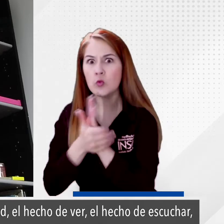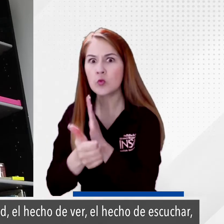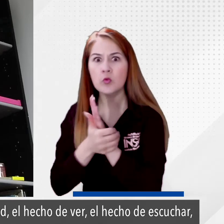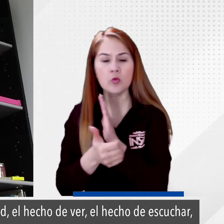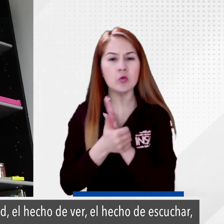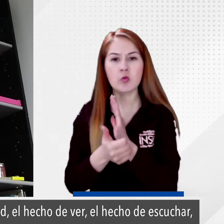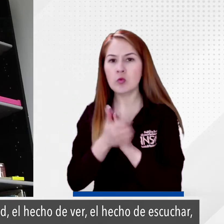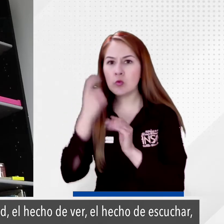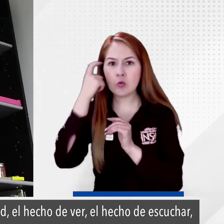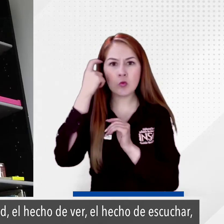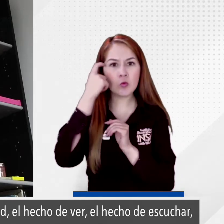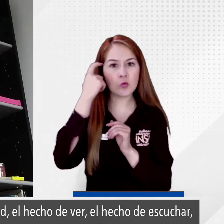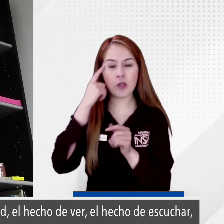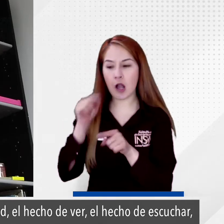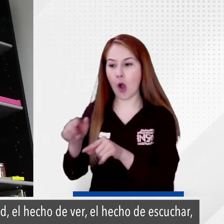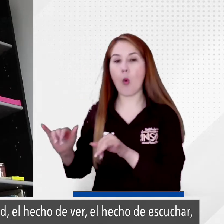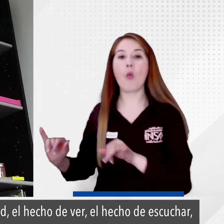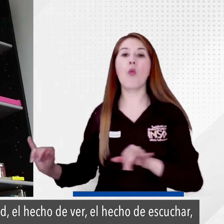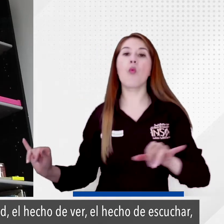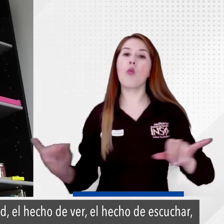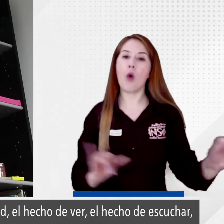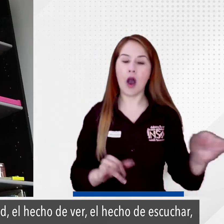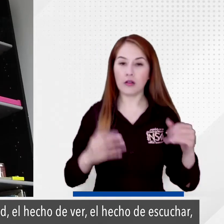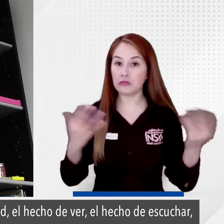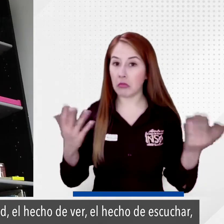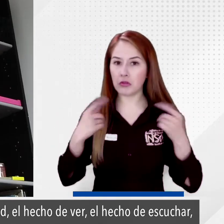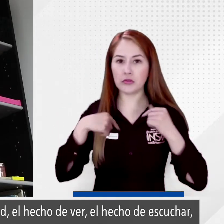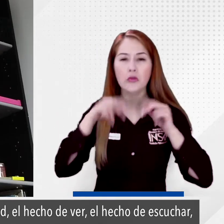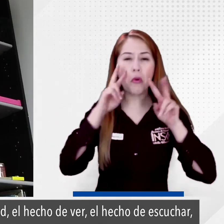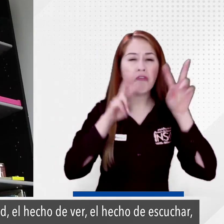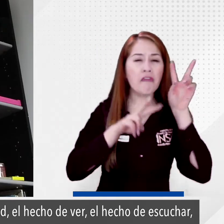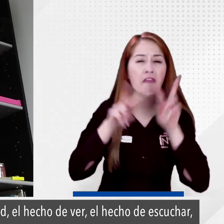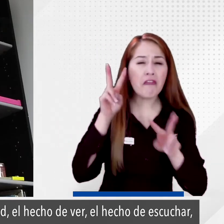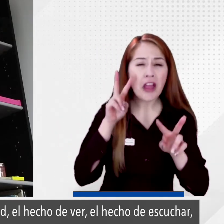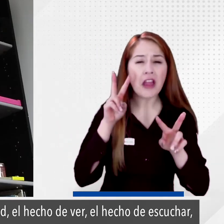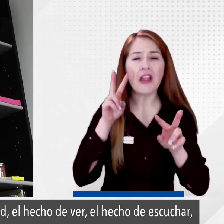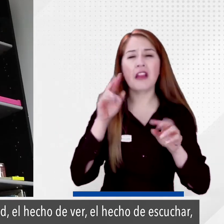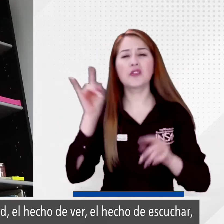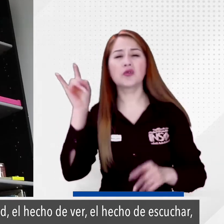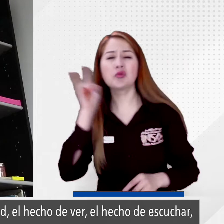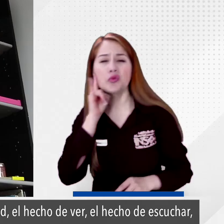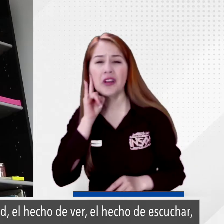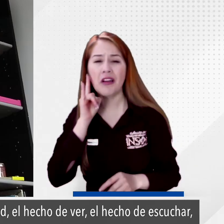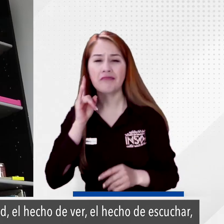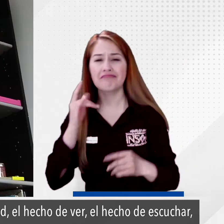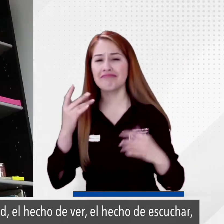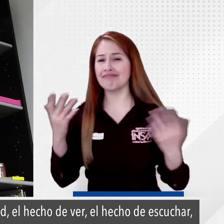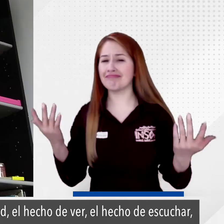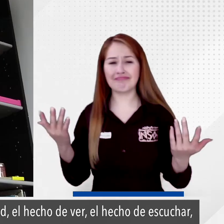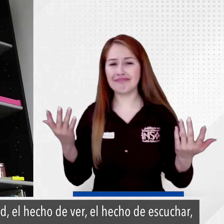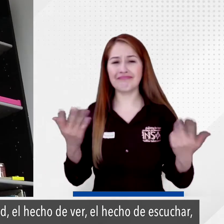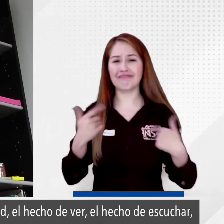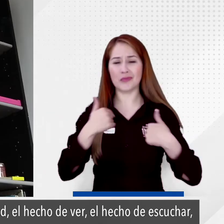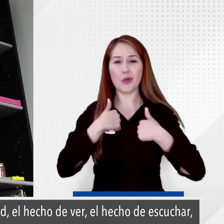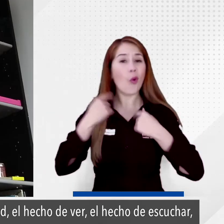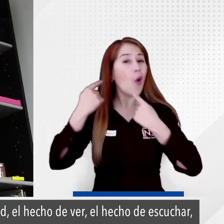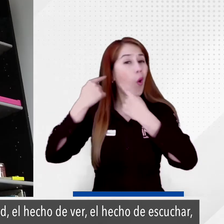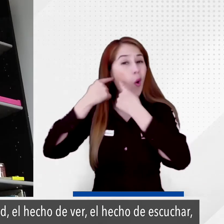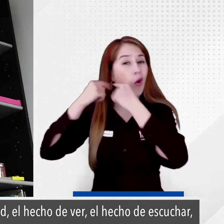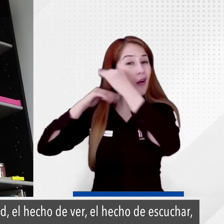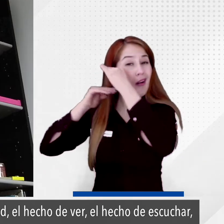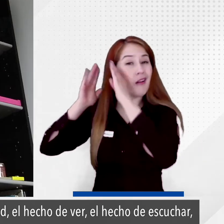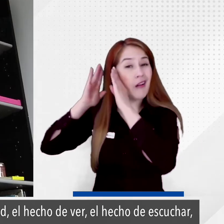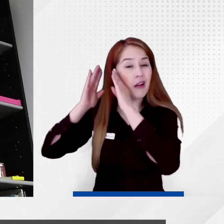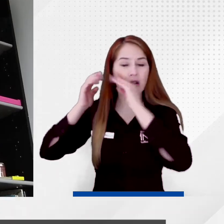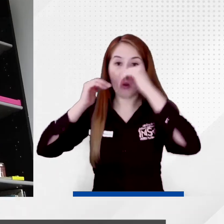obra notamos que en realidad el hecho de ver, el hecho de escuchar está mucho más allá de una capacidad